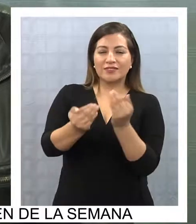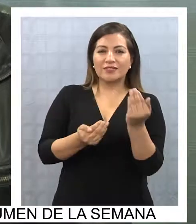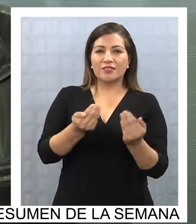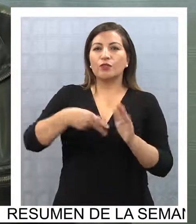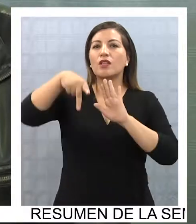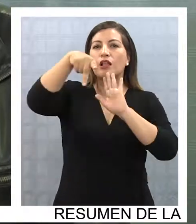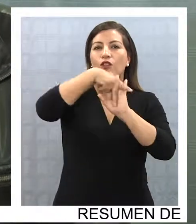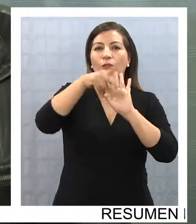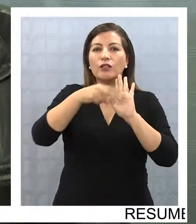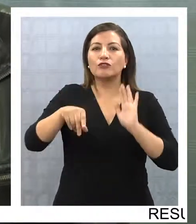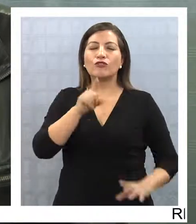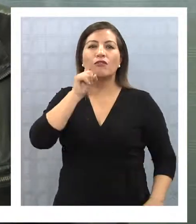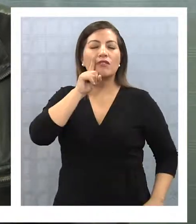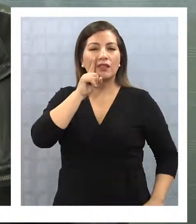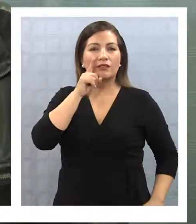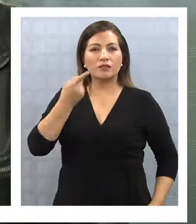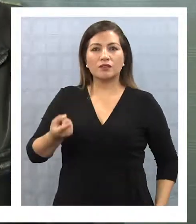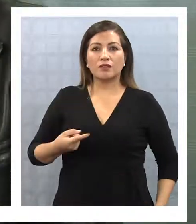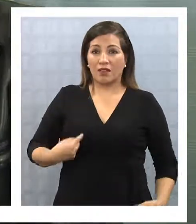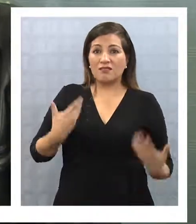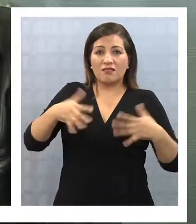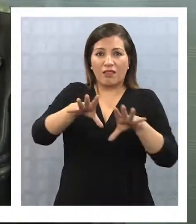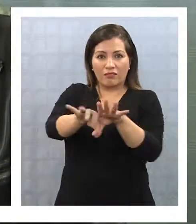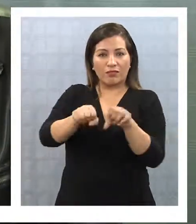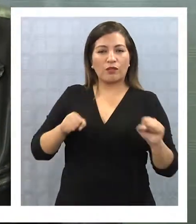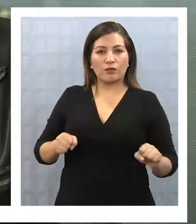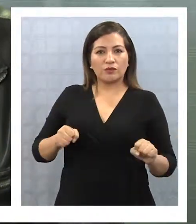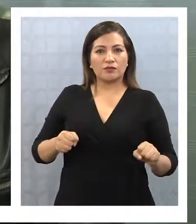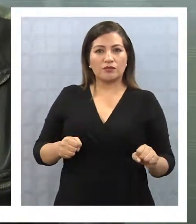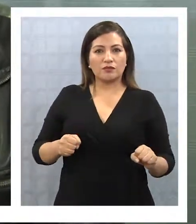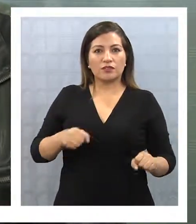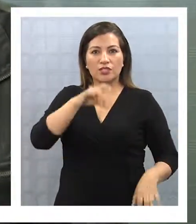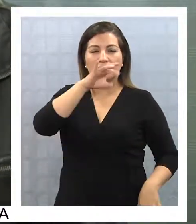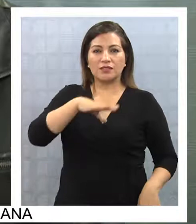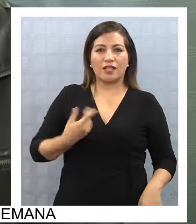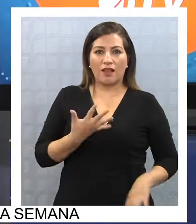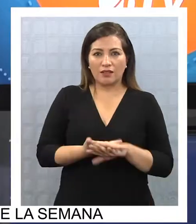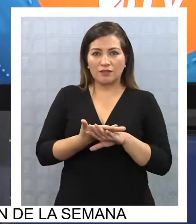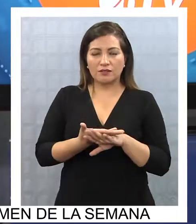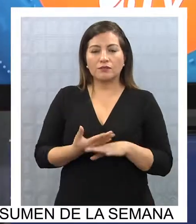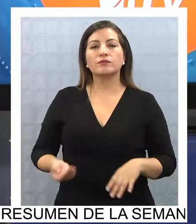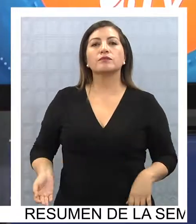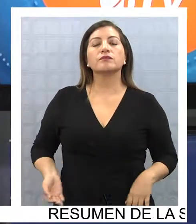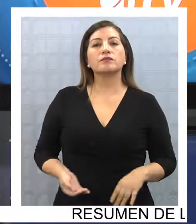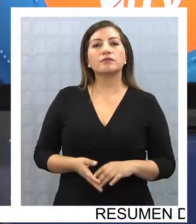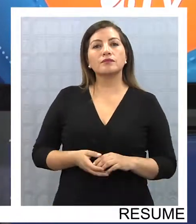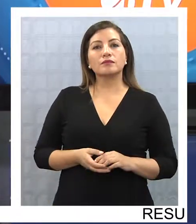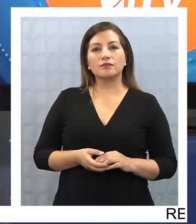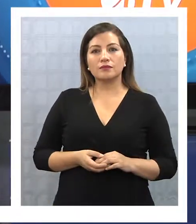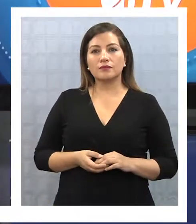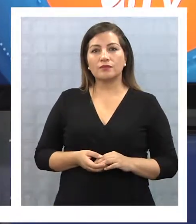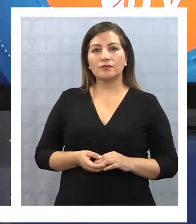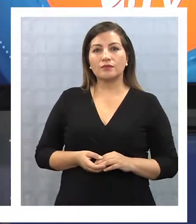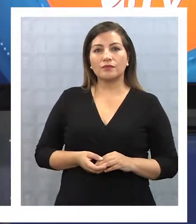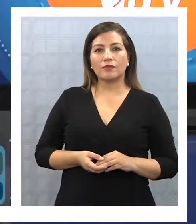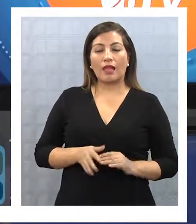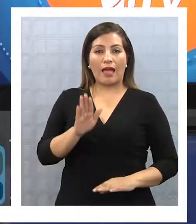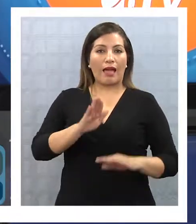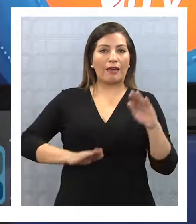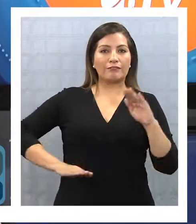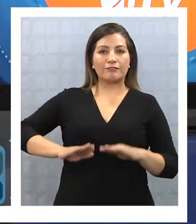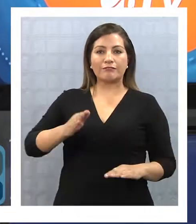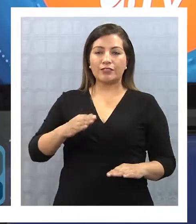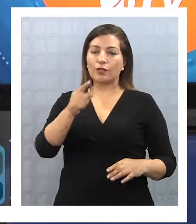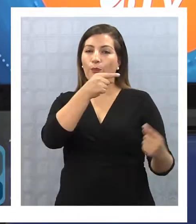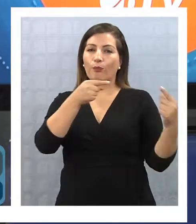la normativa que tenemos está, digamos, de acuerdo a la categoría que tenemos de país de la OCDE? Mire, más allá de lo que a veces suponen